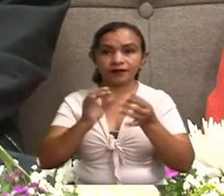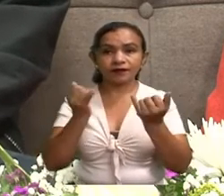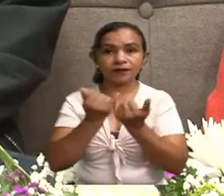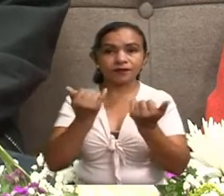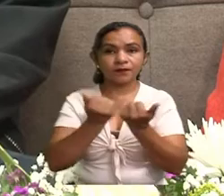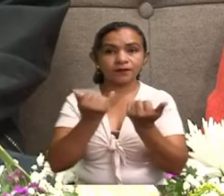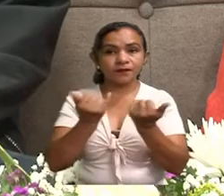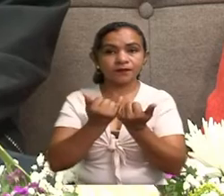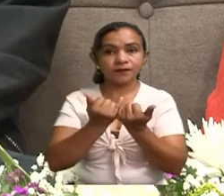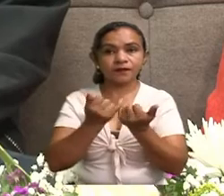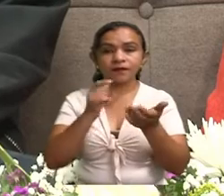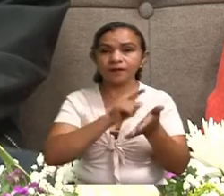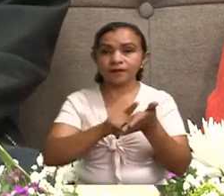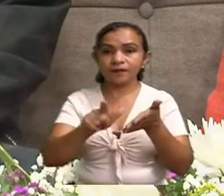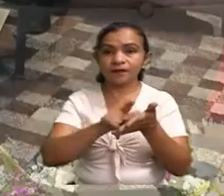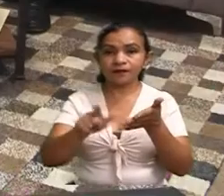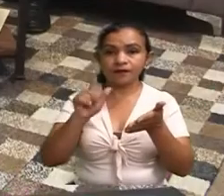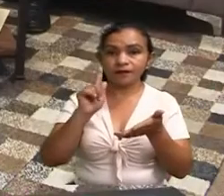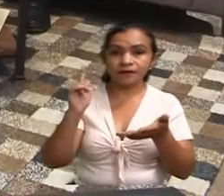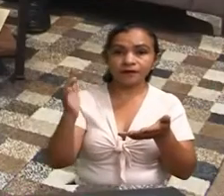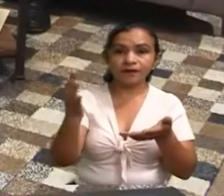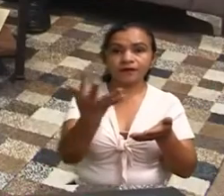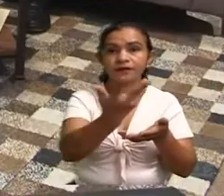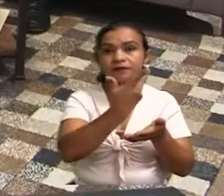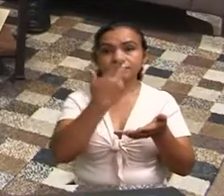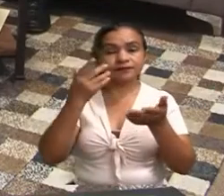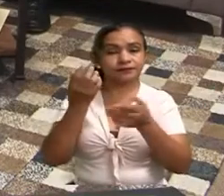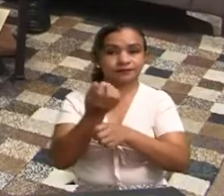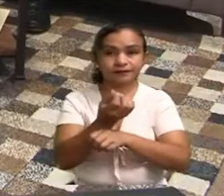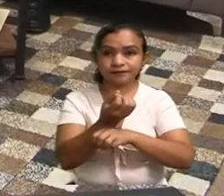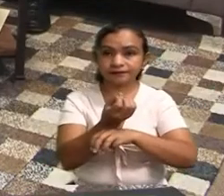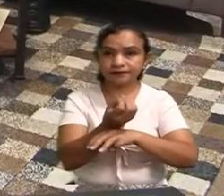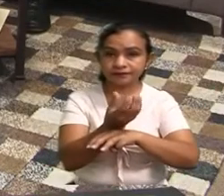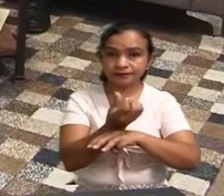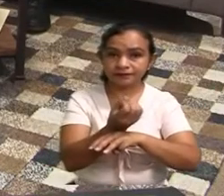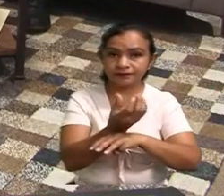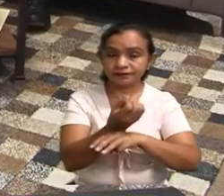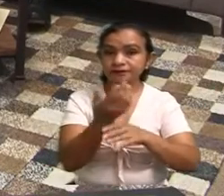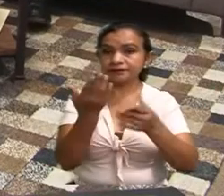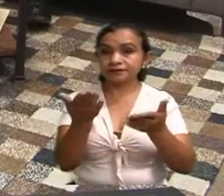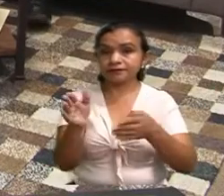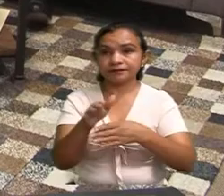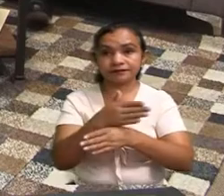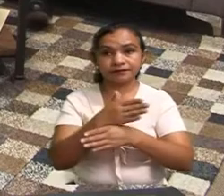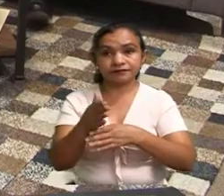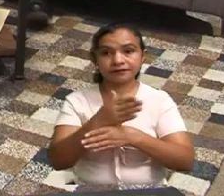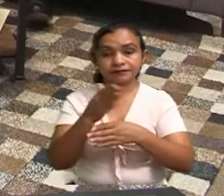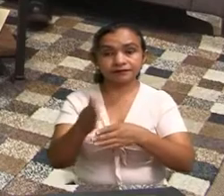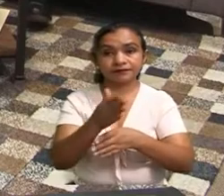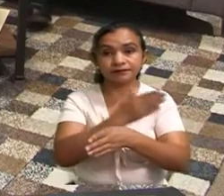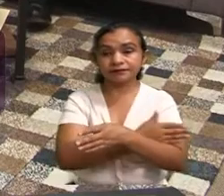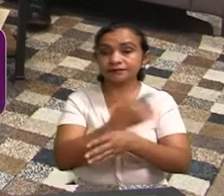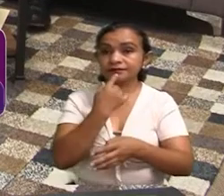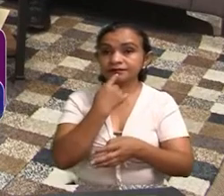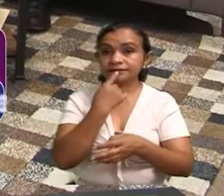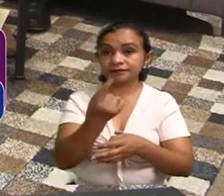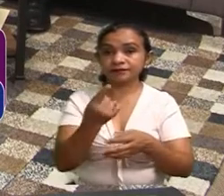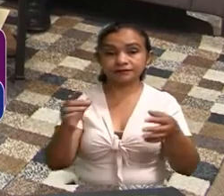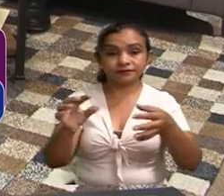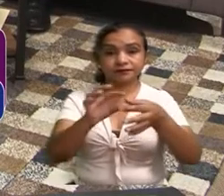y saneamiento rural. Estamos hablando de las alcaldías. En las alcaldías, como te decíamos, tenemos las